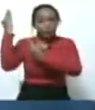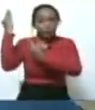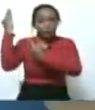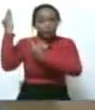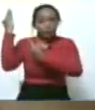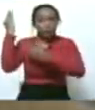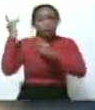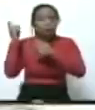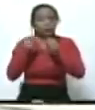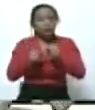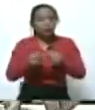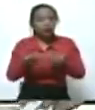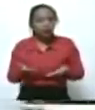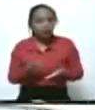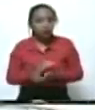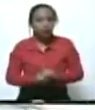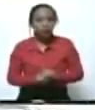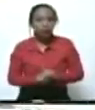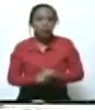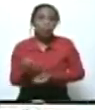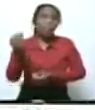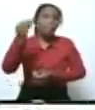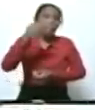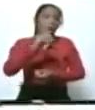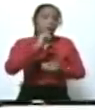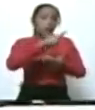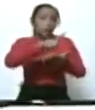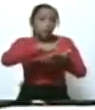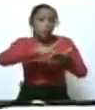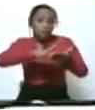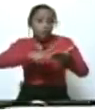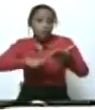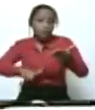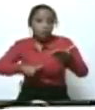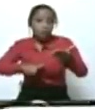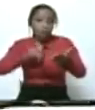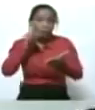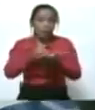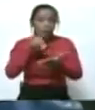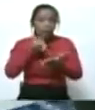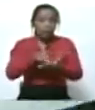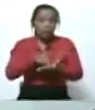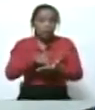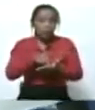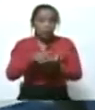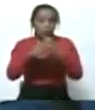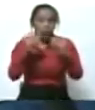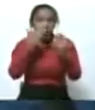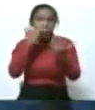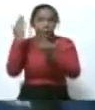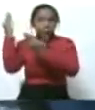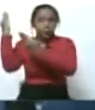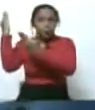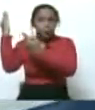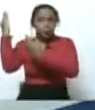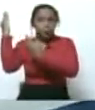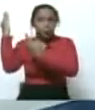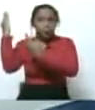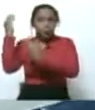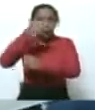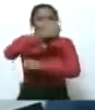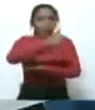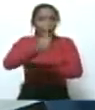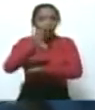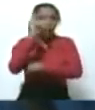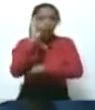Y quedaría, además tenemos la lista de los presentes, que van a estar presentes, cada VH debe